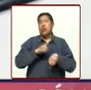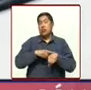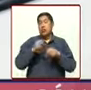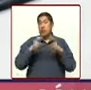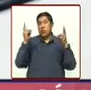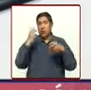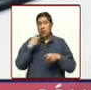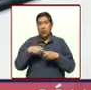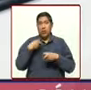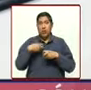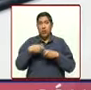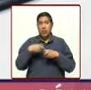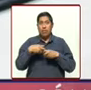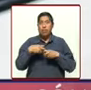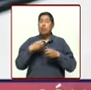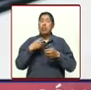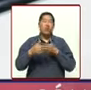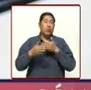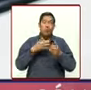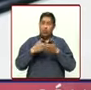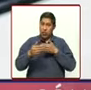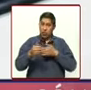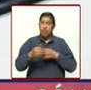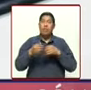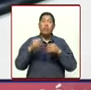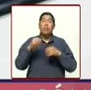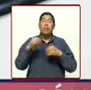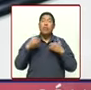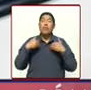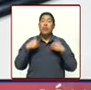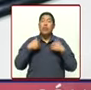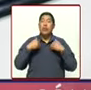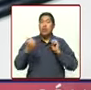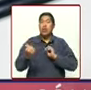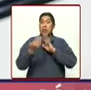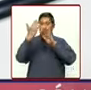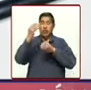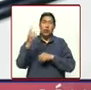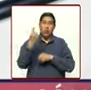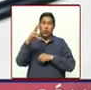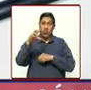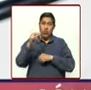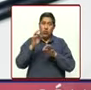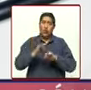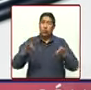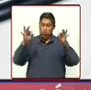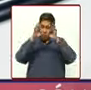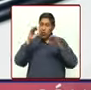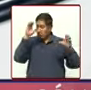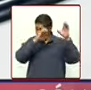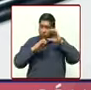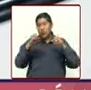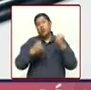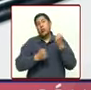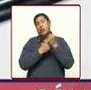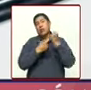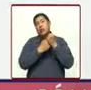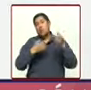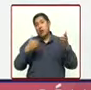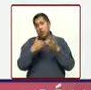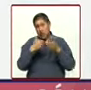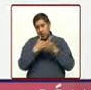tan difícil y me importa que estés bien. No tienes que enfrentar esto solo. Es importante que busques apoyo de alguien